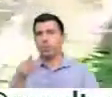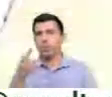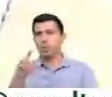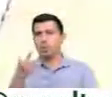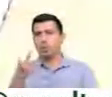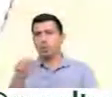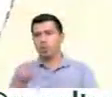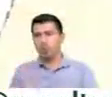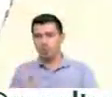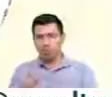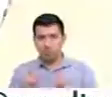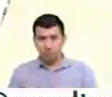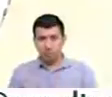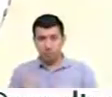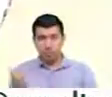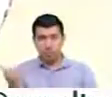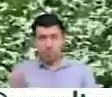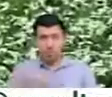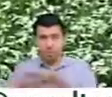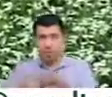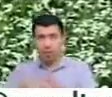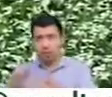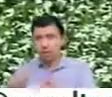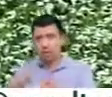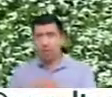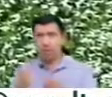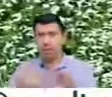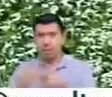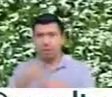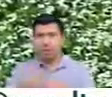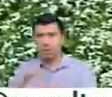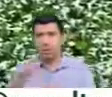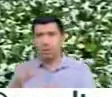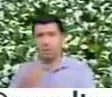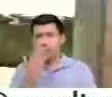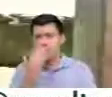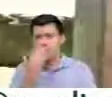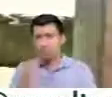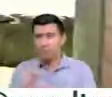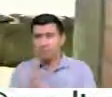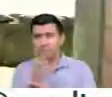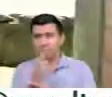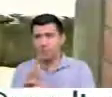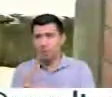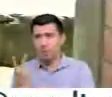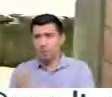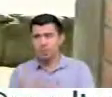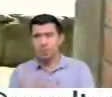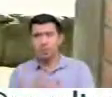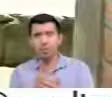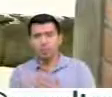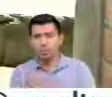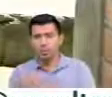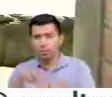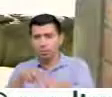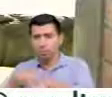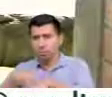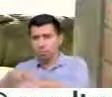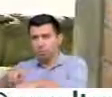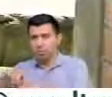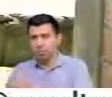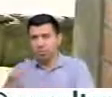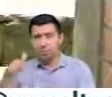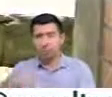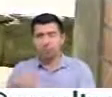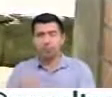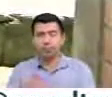los habitantes dependen de la producción de hortalizas, que también tienen preocupación por lo que podría ser la aplicación